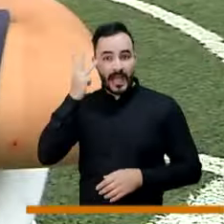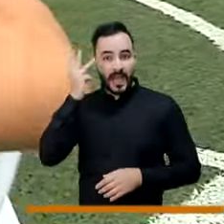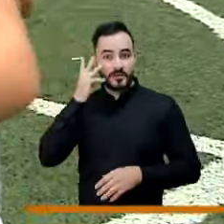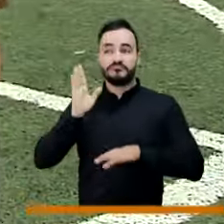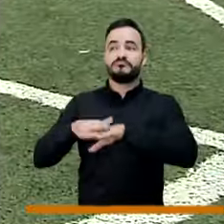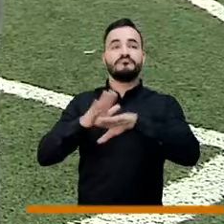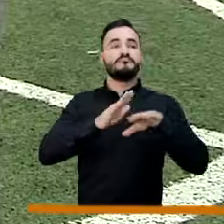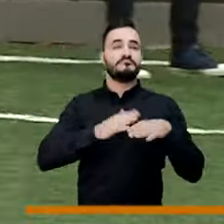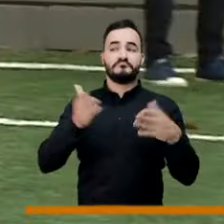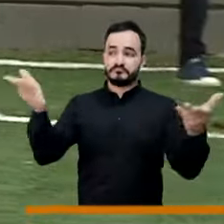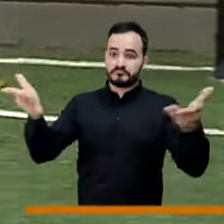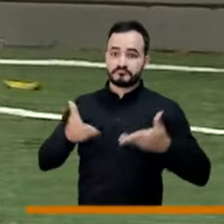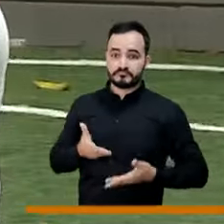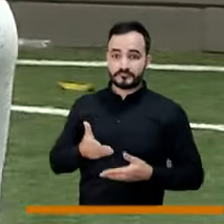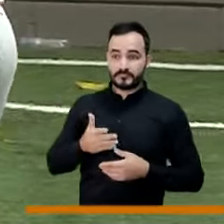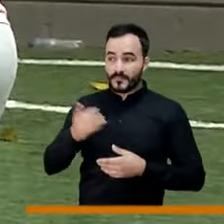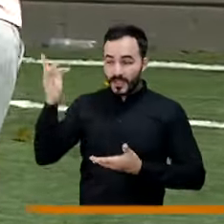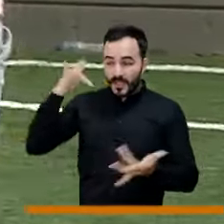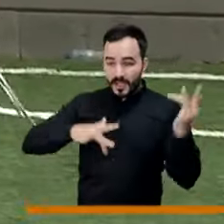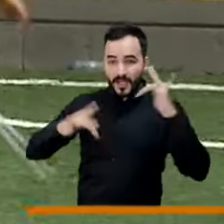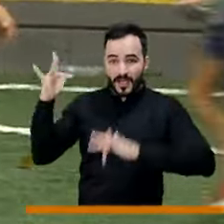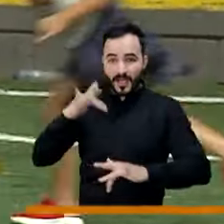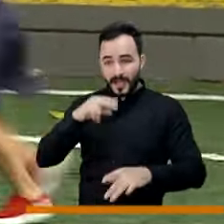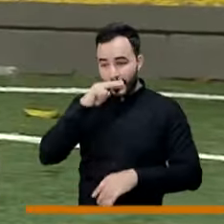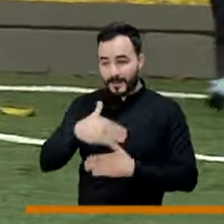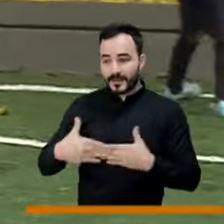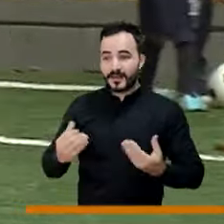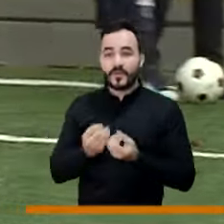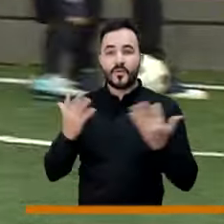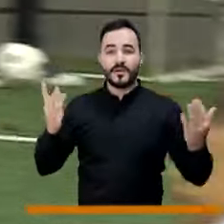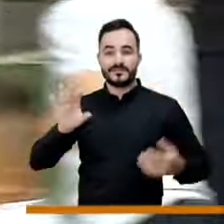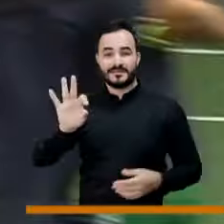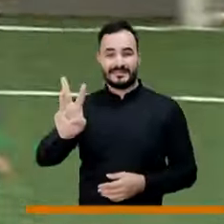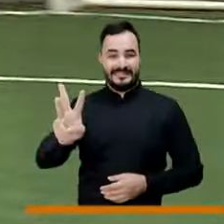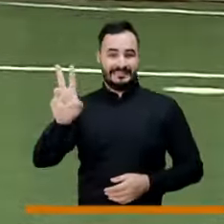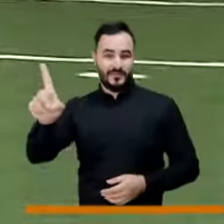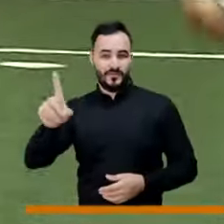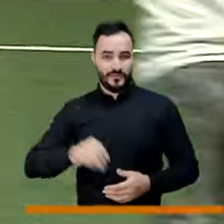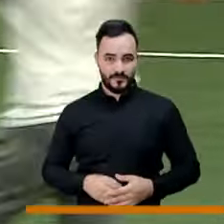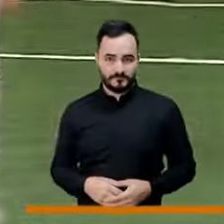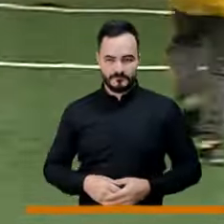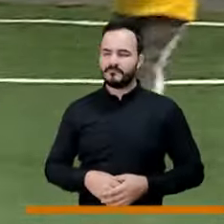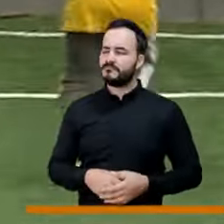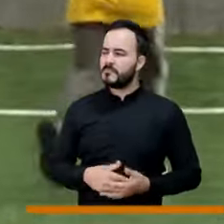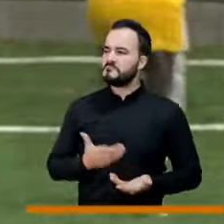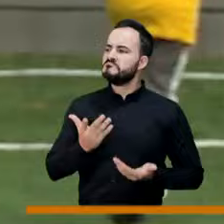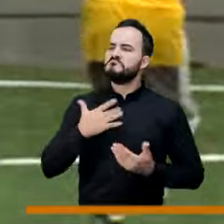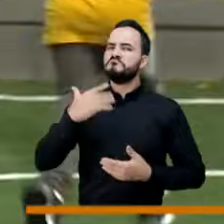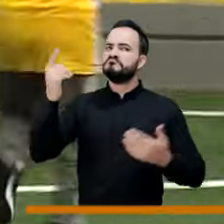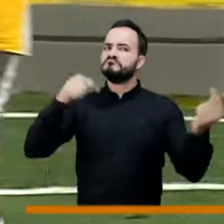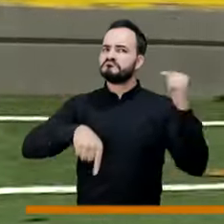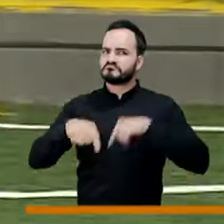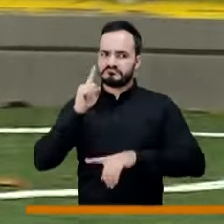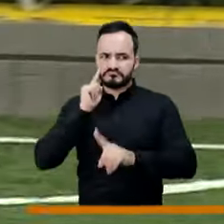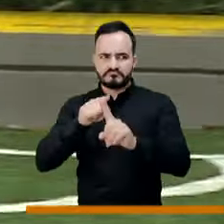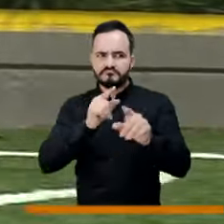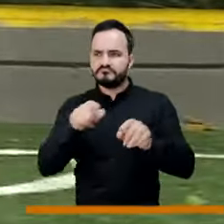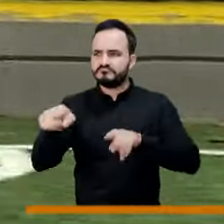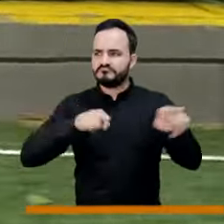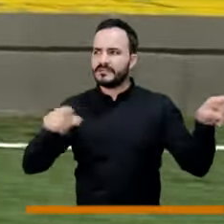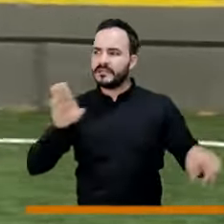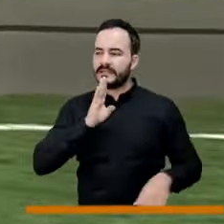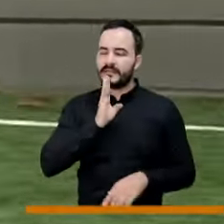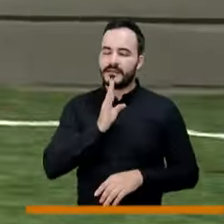llegaron 31 niños. ¿Con qué tipo de población trabaja Sueños Down? Mire, aquí porque ellos no